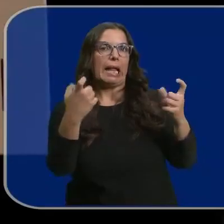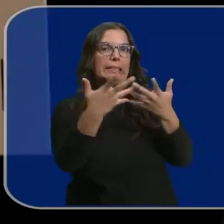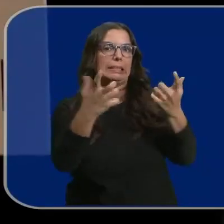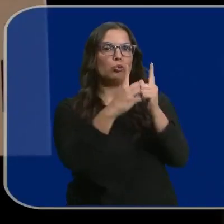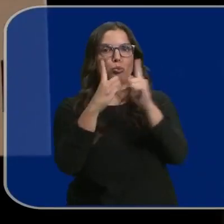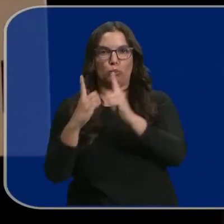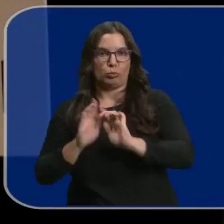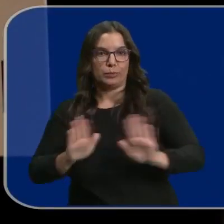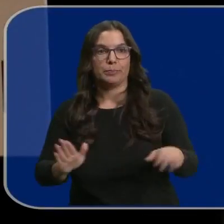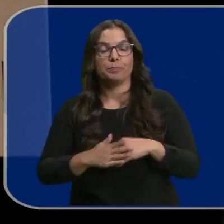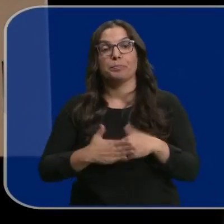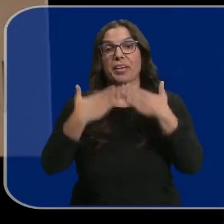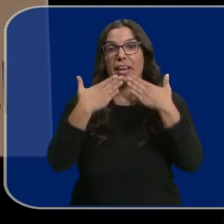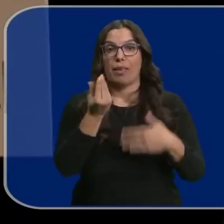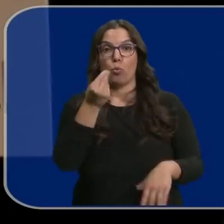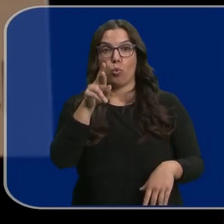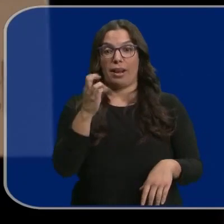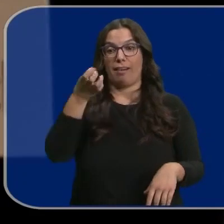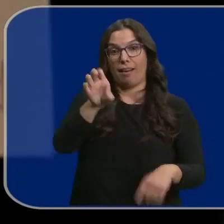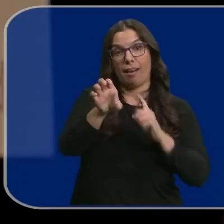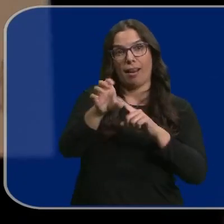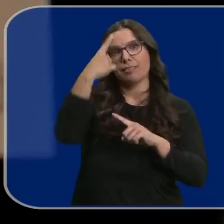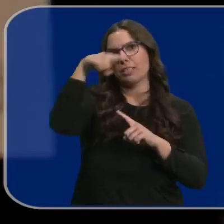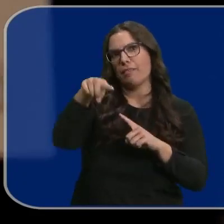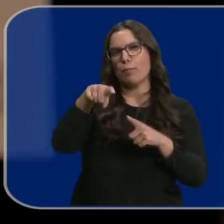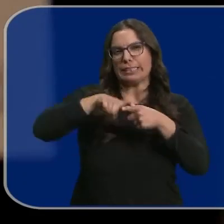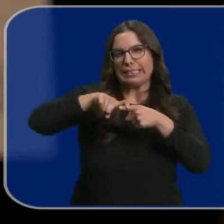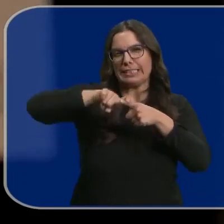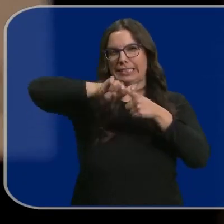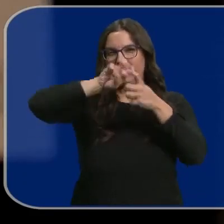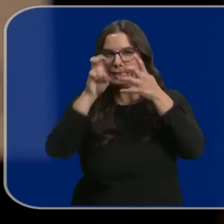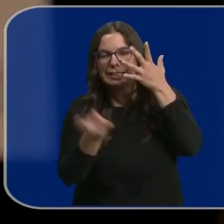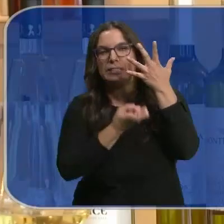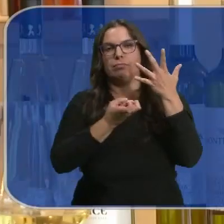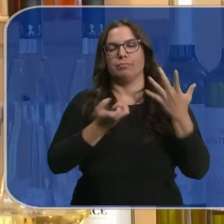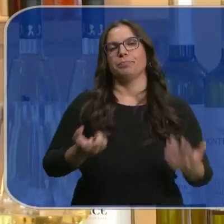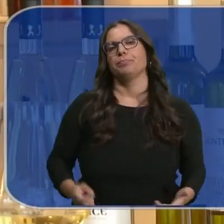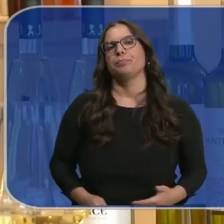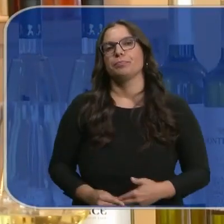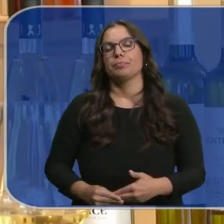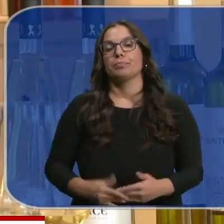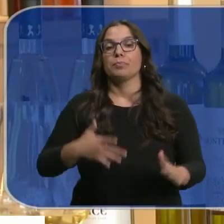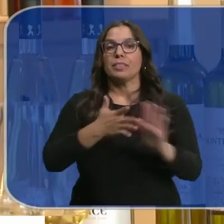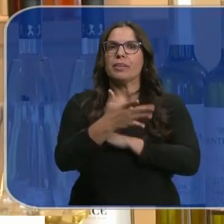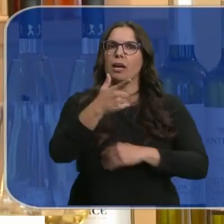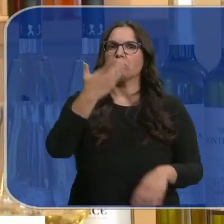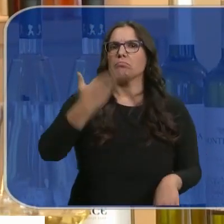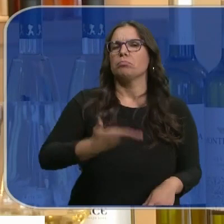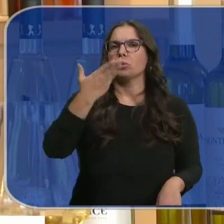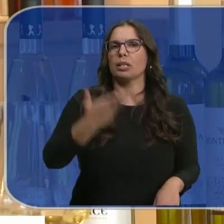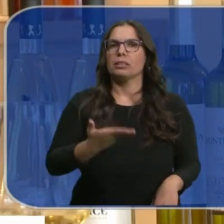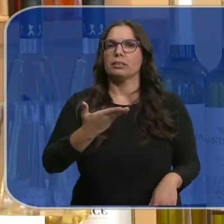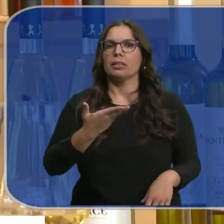habitual. A través de este código QR conoceremos sus diferentes características. Es una aportación importante